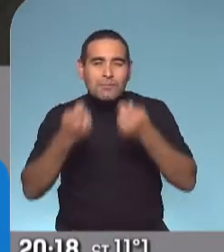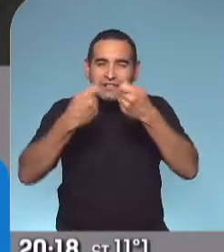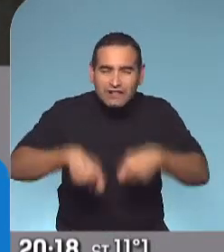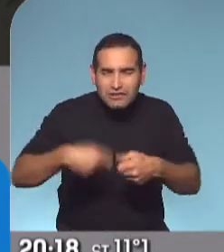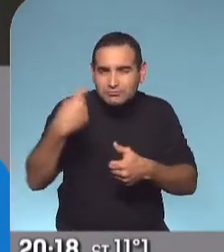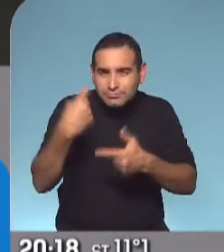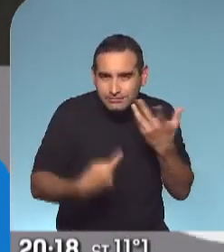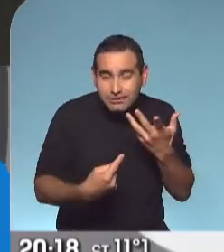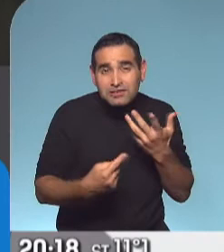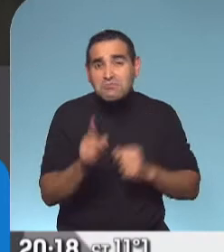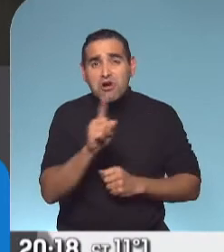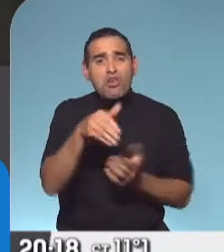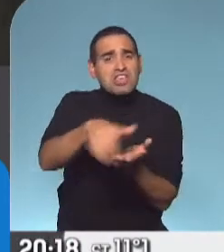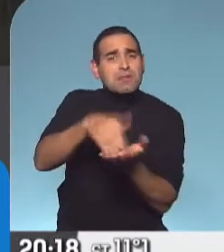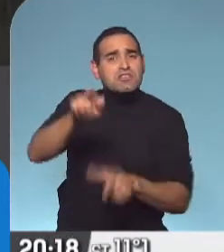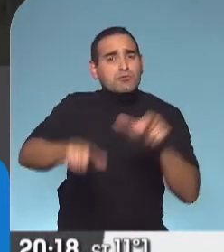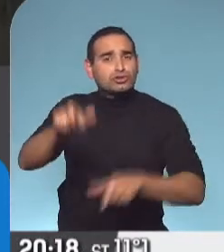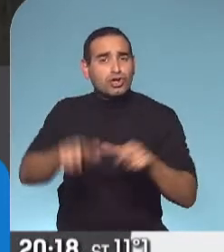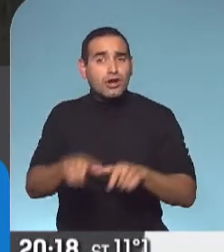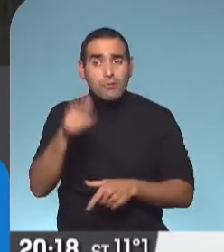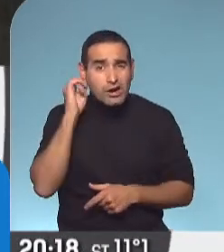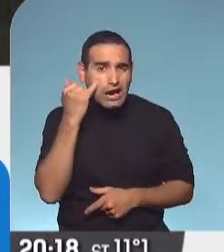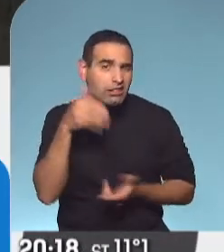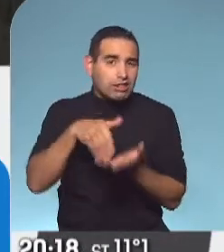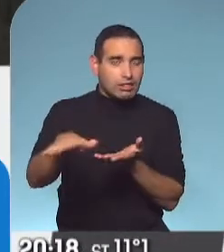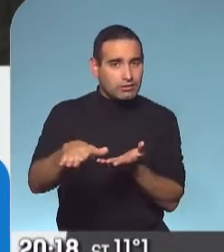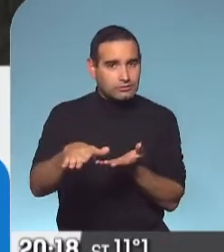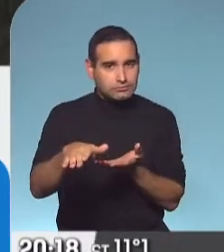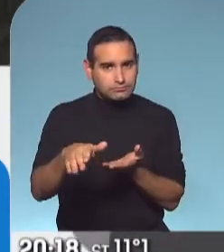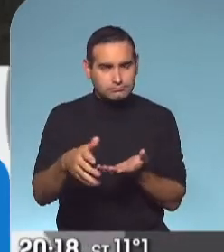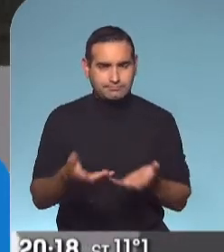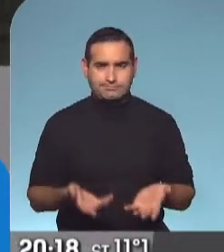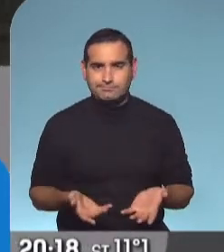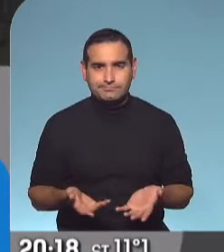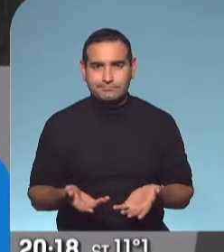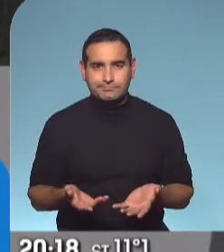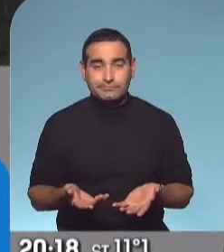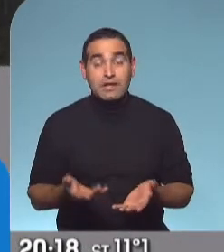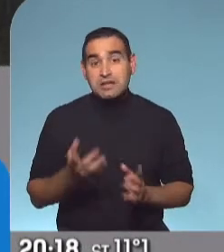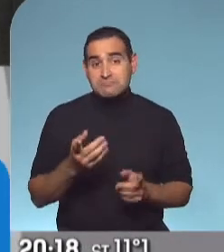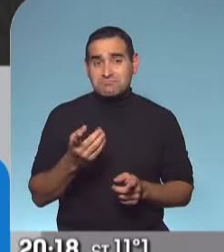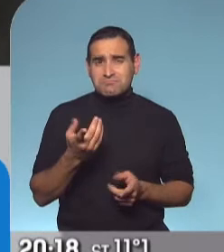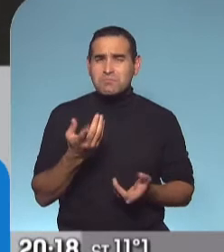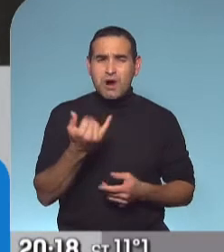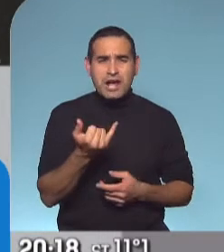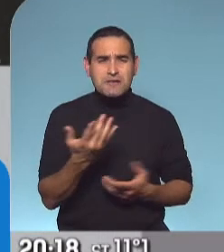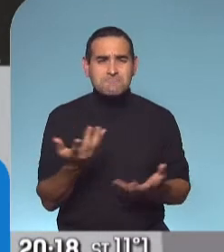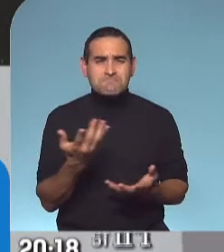preservativo, discriminan a las personas por su orientación sexual. Lo cual también crea